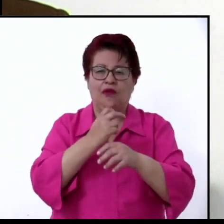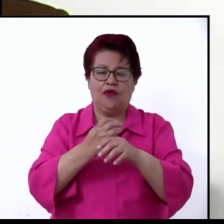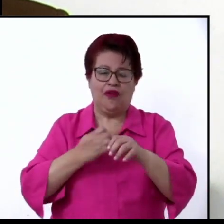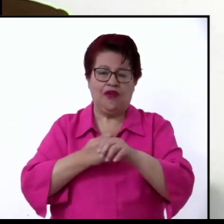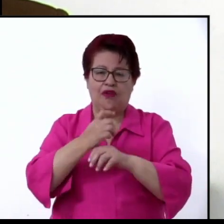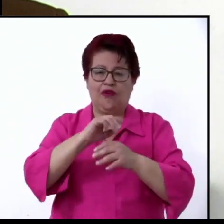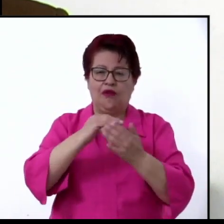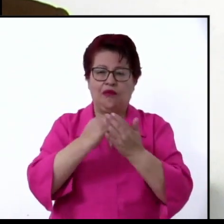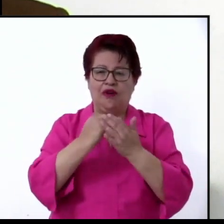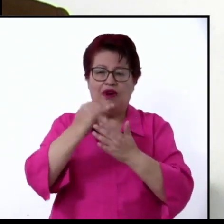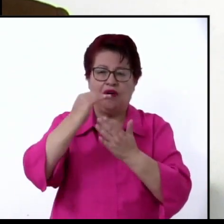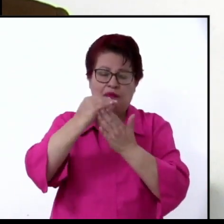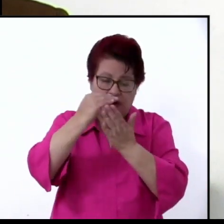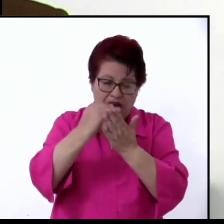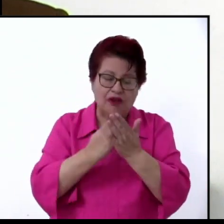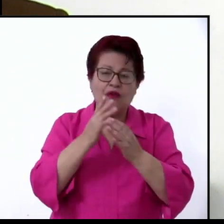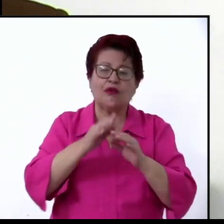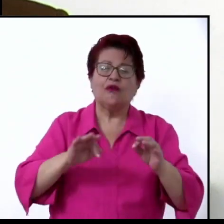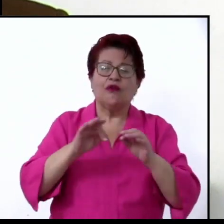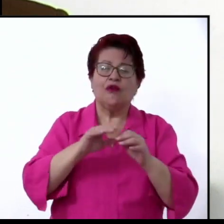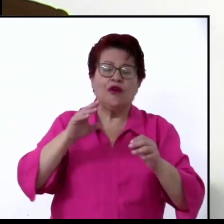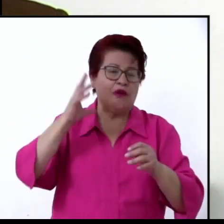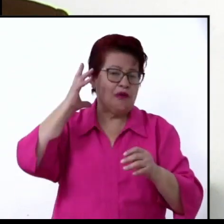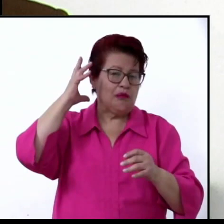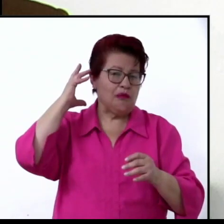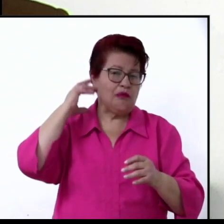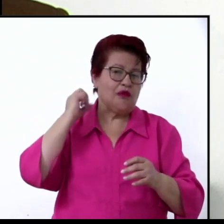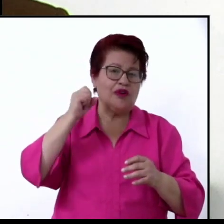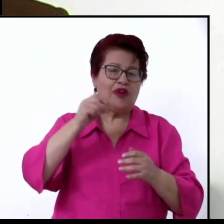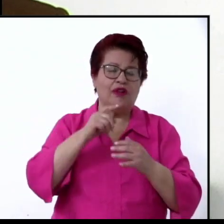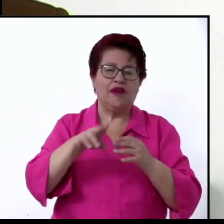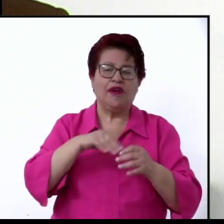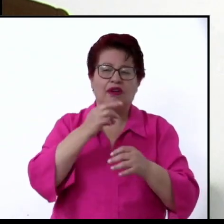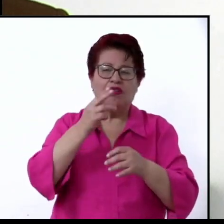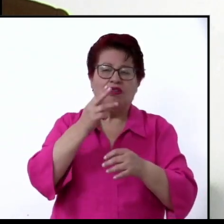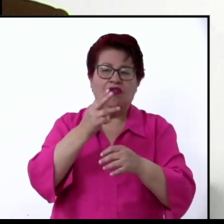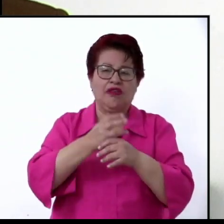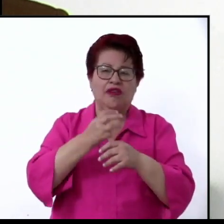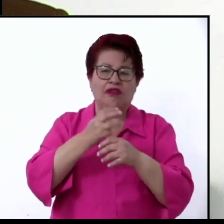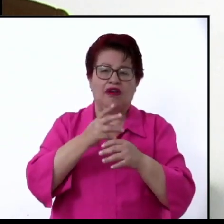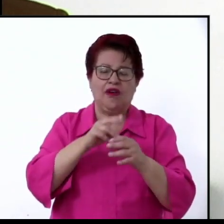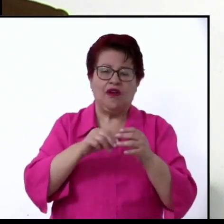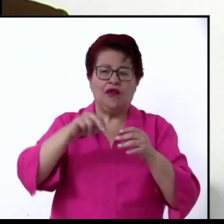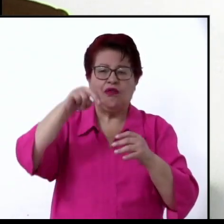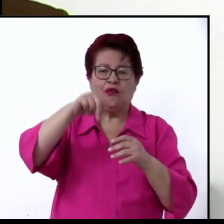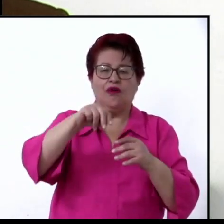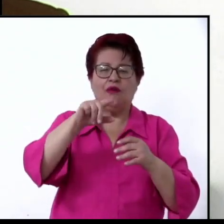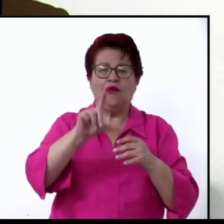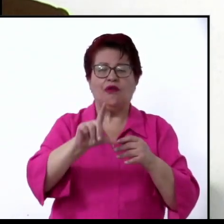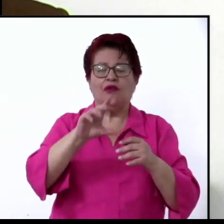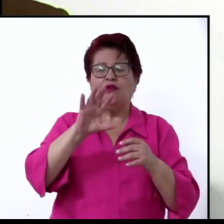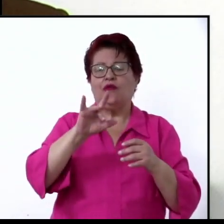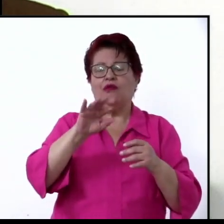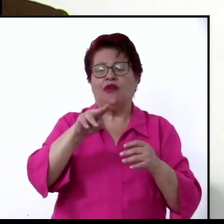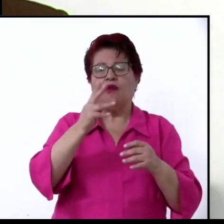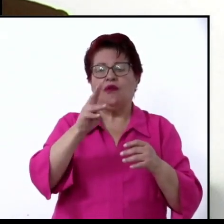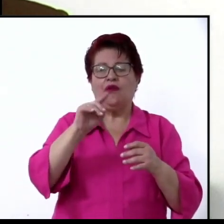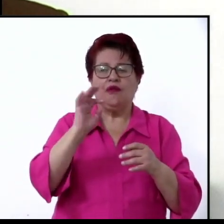la mayor disminución fue Morelos y la tercera ha sido Nuevo León con un